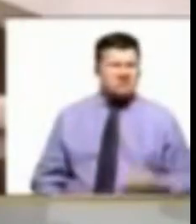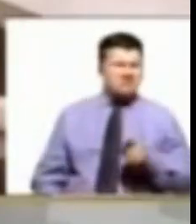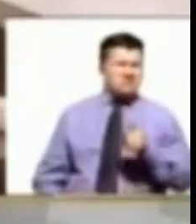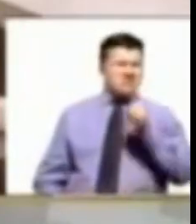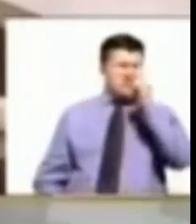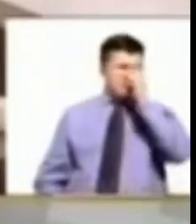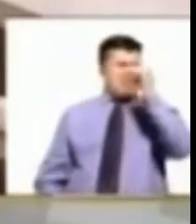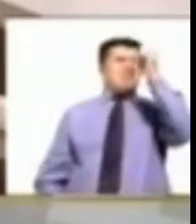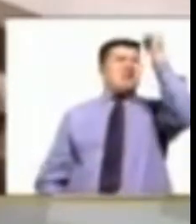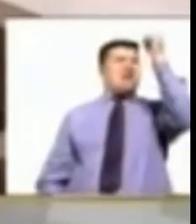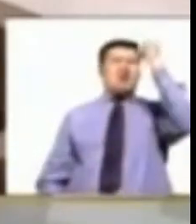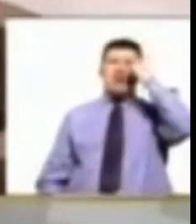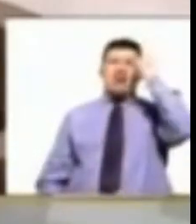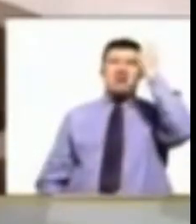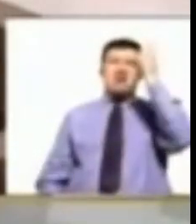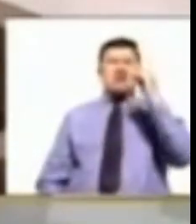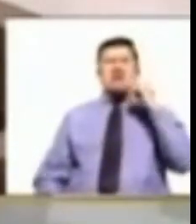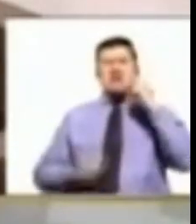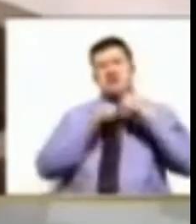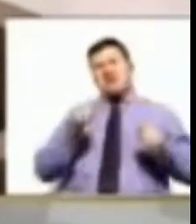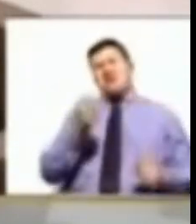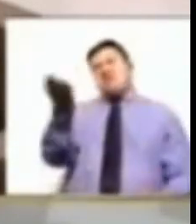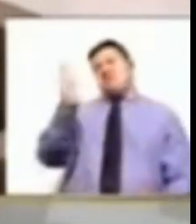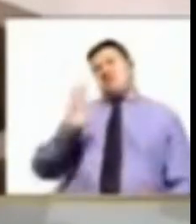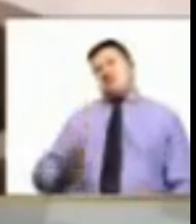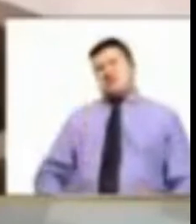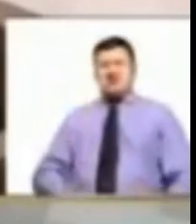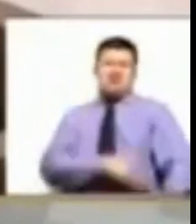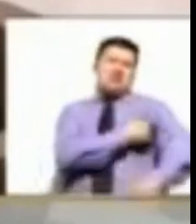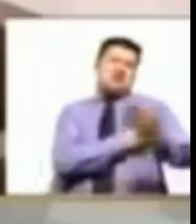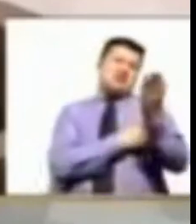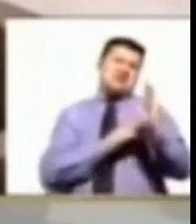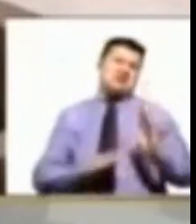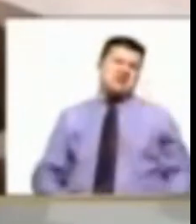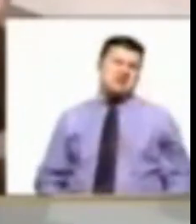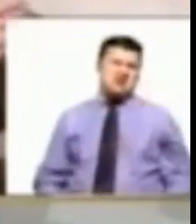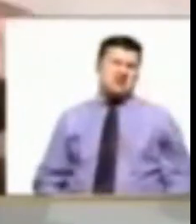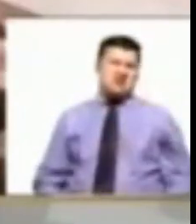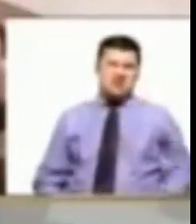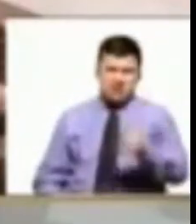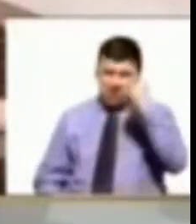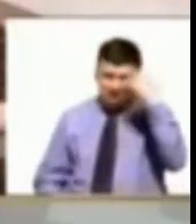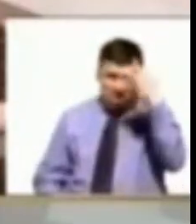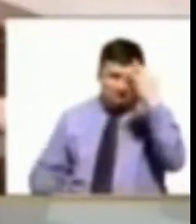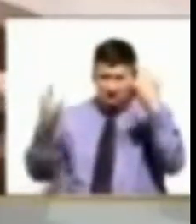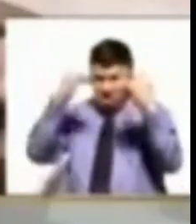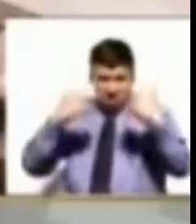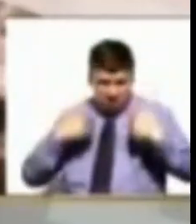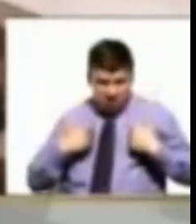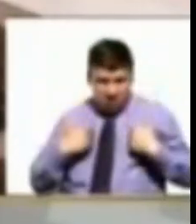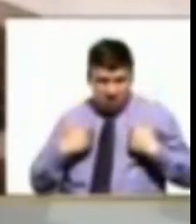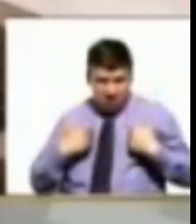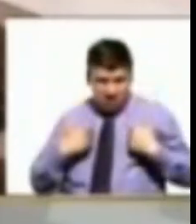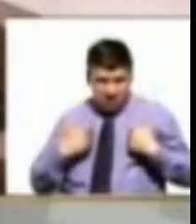¿Qué es eso de la ideología de género? Senadora Claudia López, ministra, ¿a quién tratan de tomar del pelo?